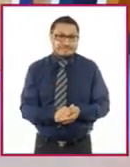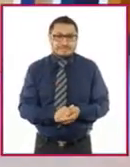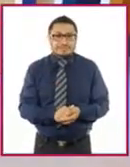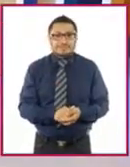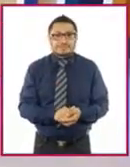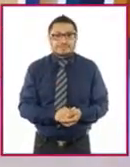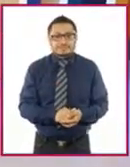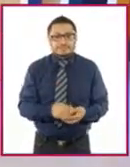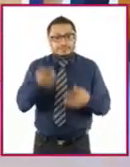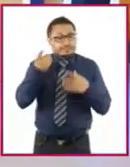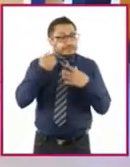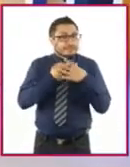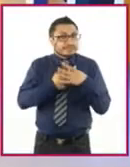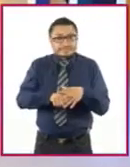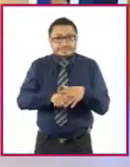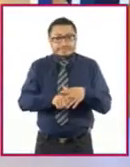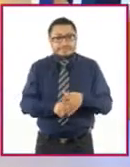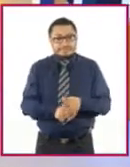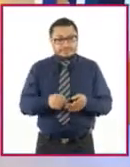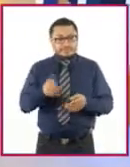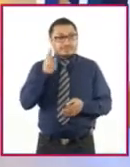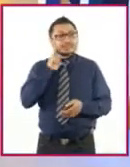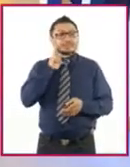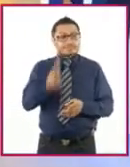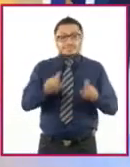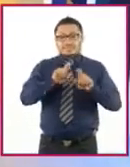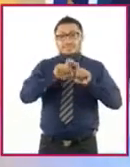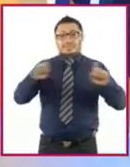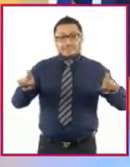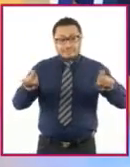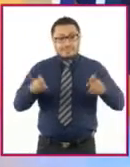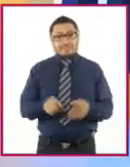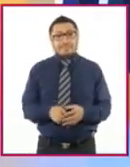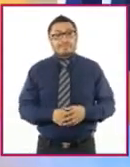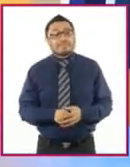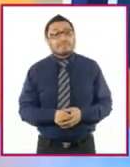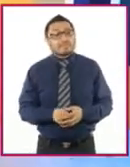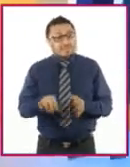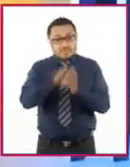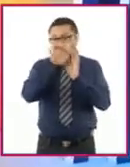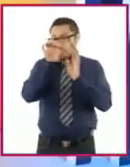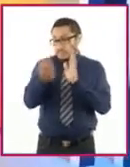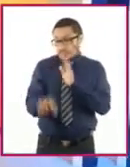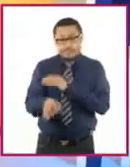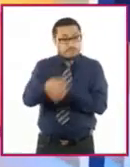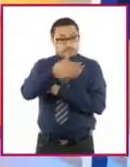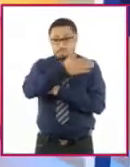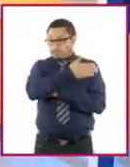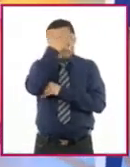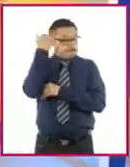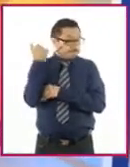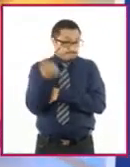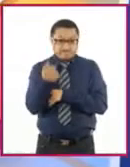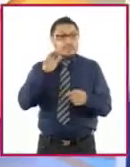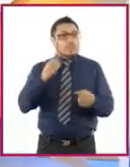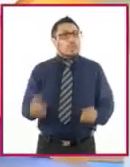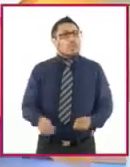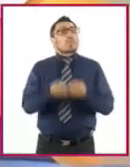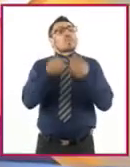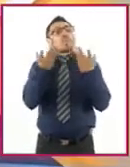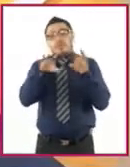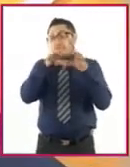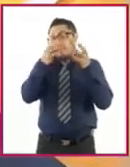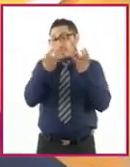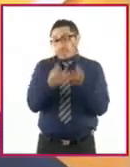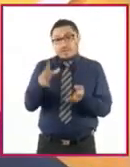Iniciemos planteando la situación mediante una ecuación. En este caso se desconoce la cantidad de pelotas que